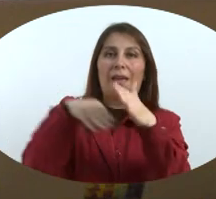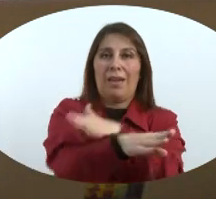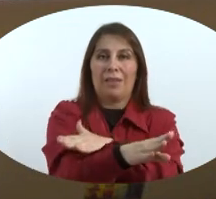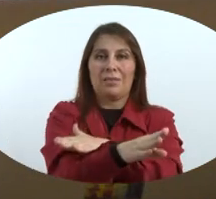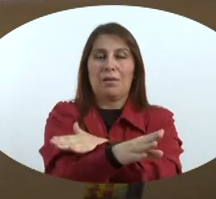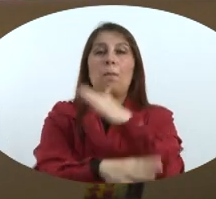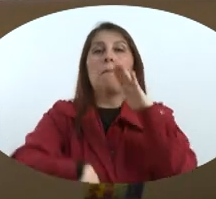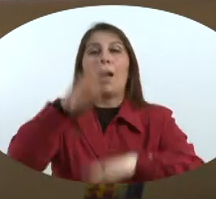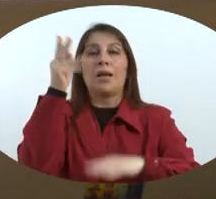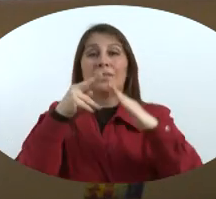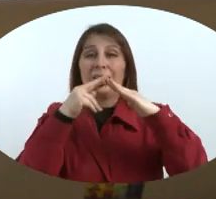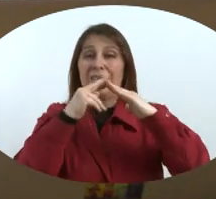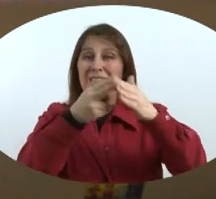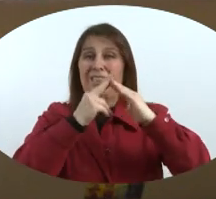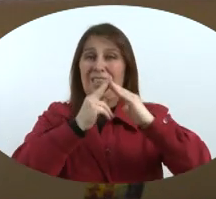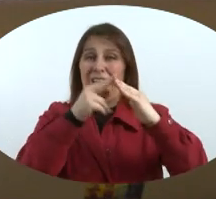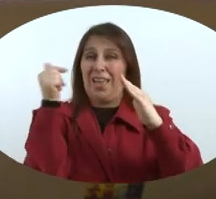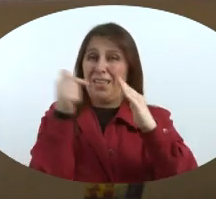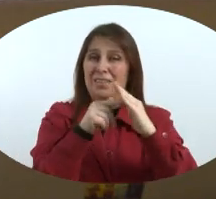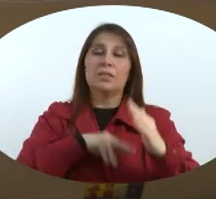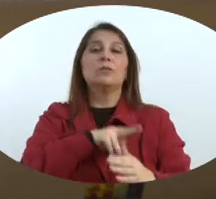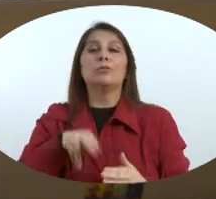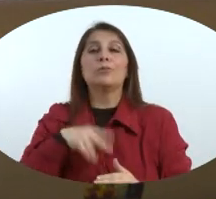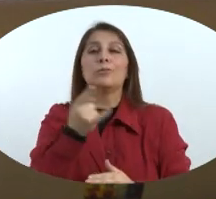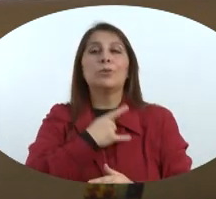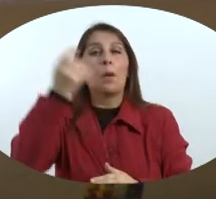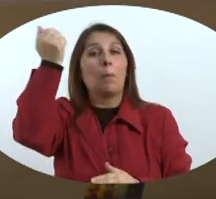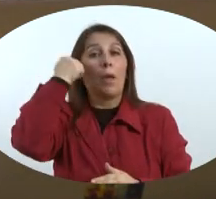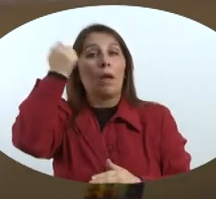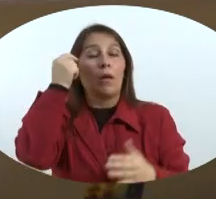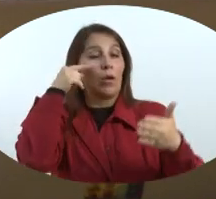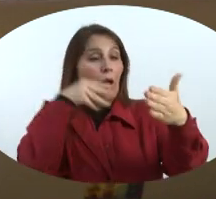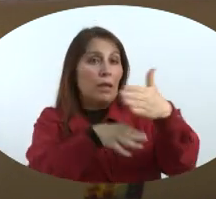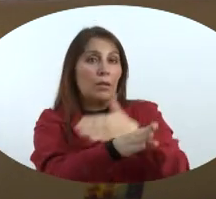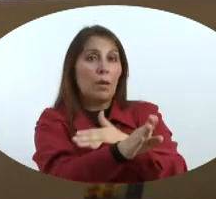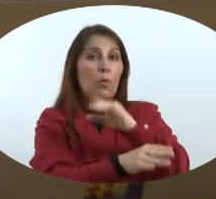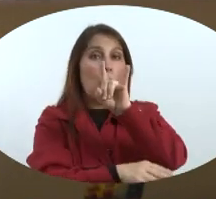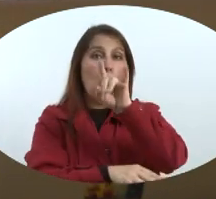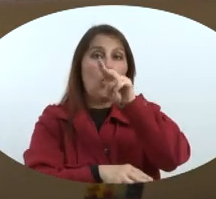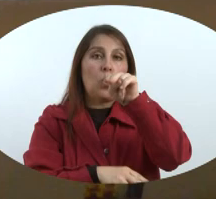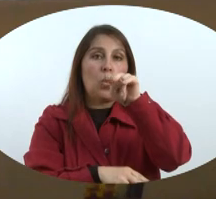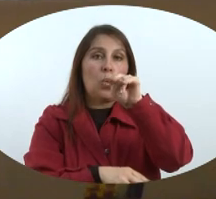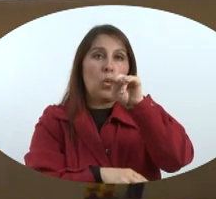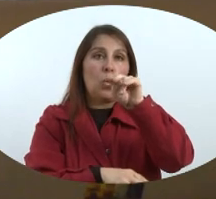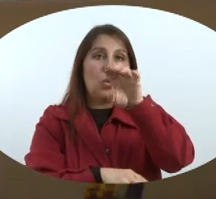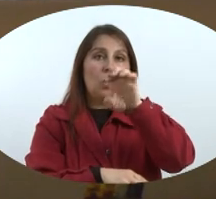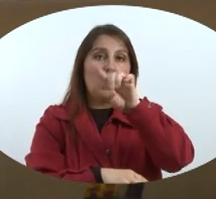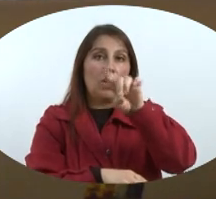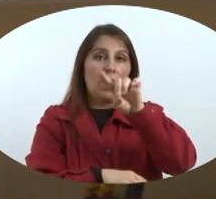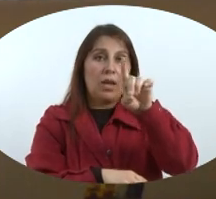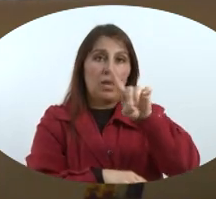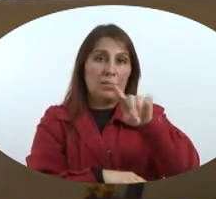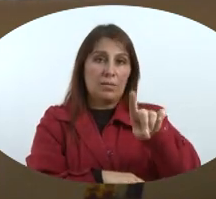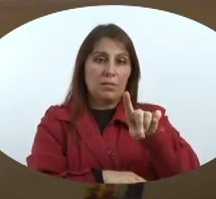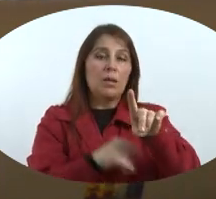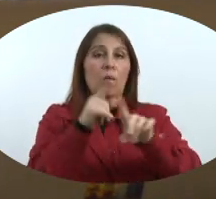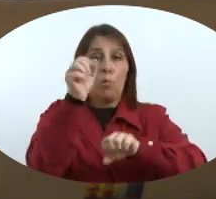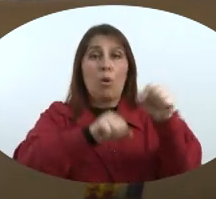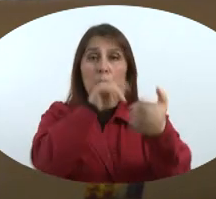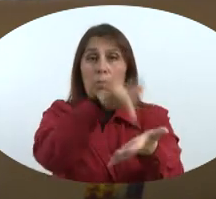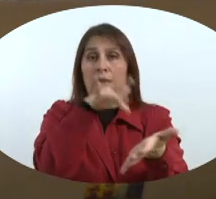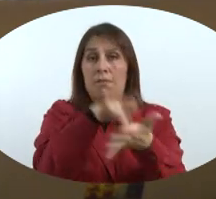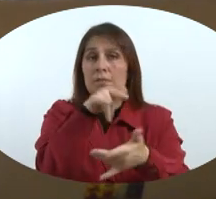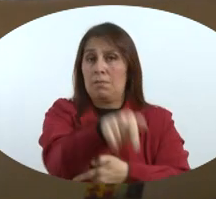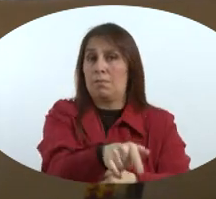específicamente en la mesa dice text que nosotros como universidad pedagógica en la plataforma unes podemos participar de este escenario